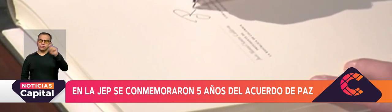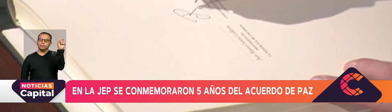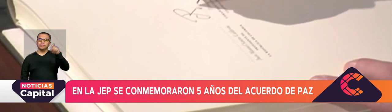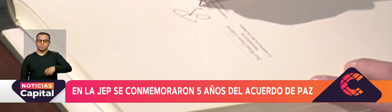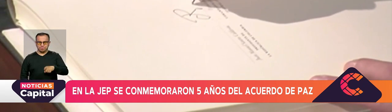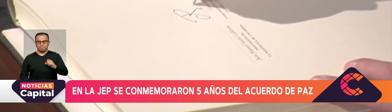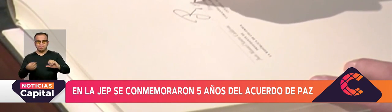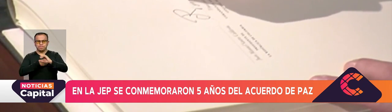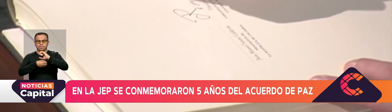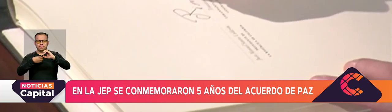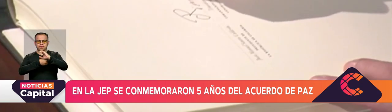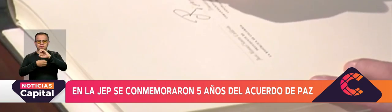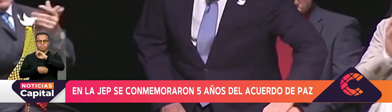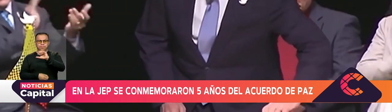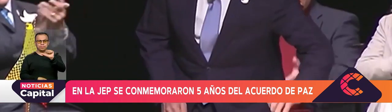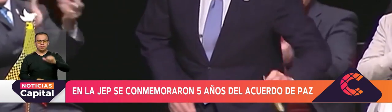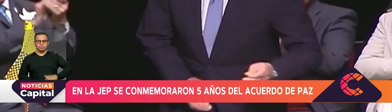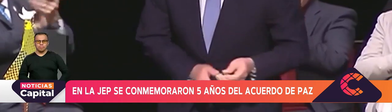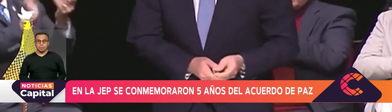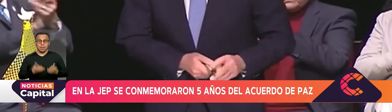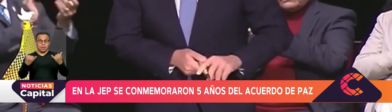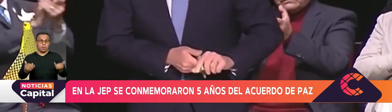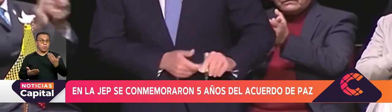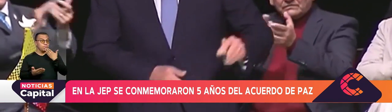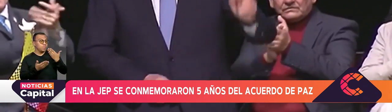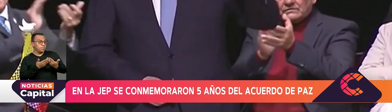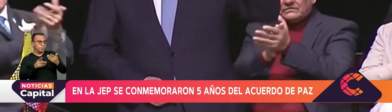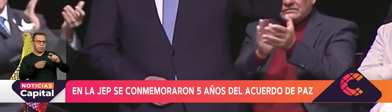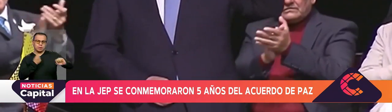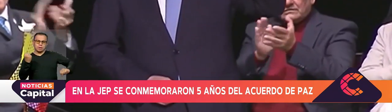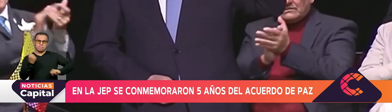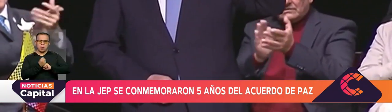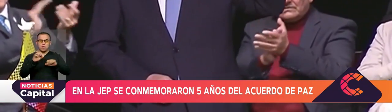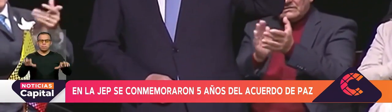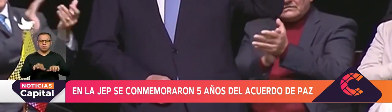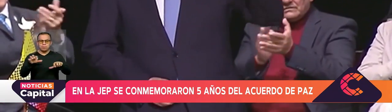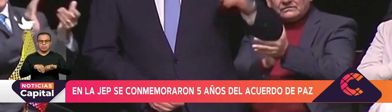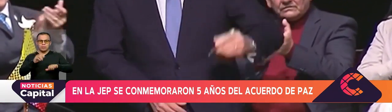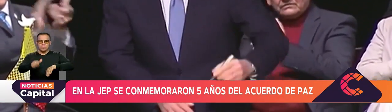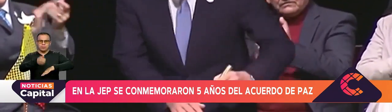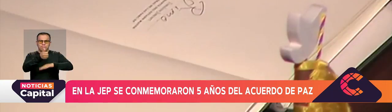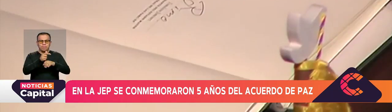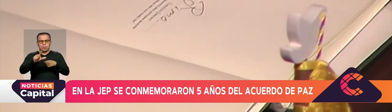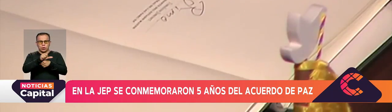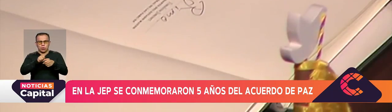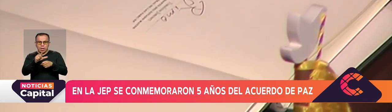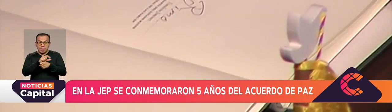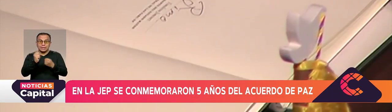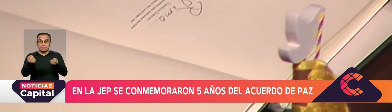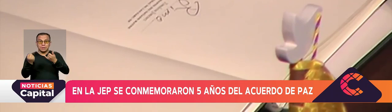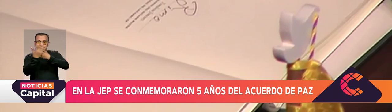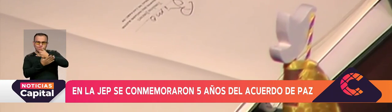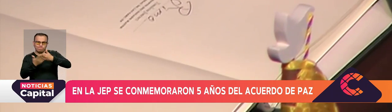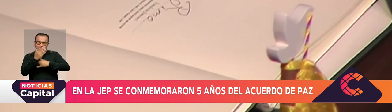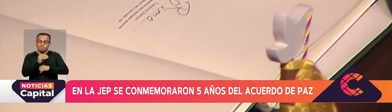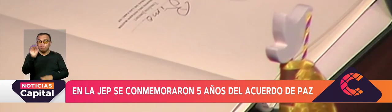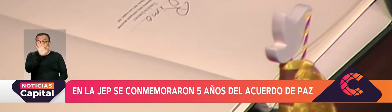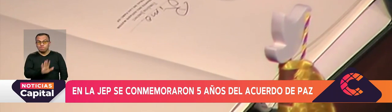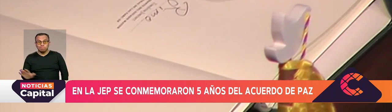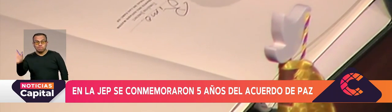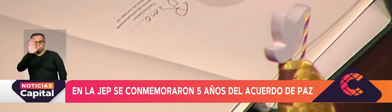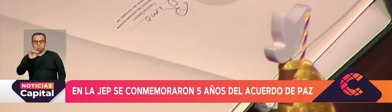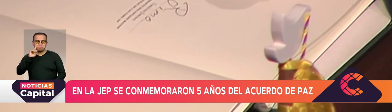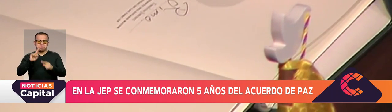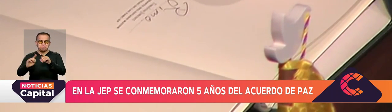de los ciudadanos. El presidente agradeció también la colaboración de los mandatarios locales y regionales para sacar adelante